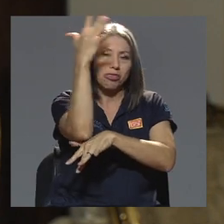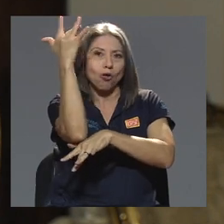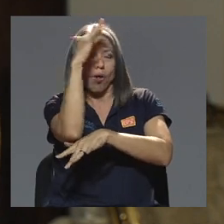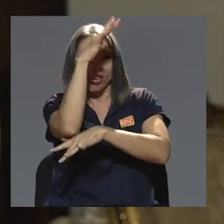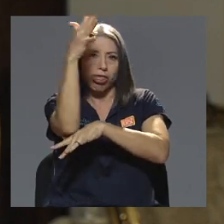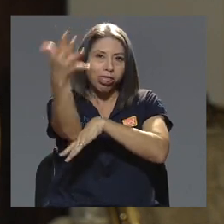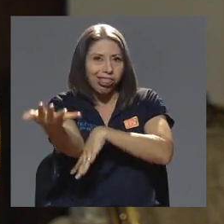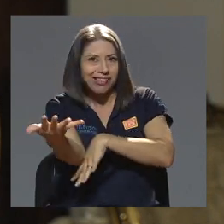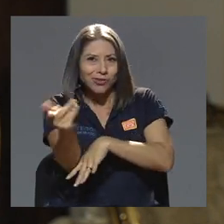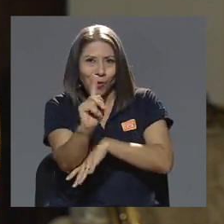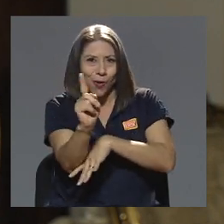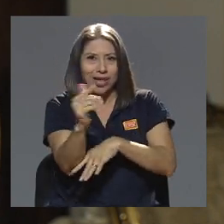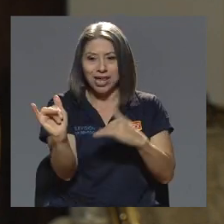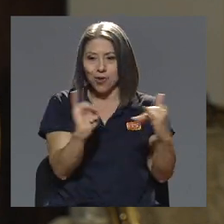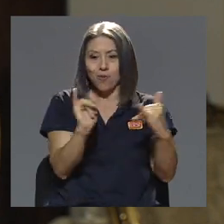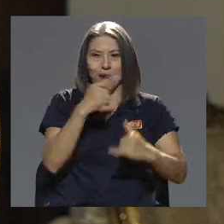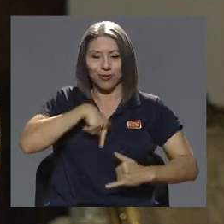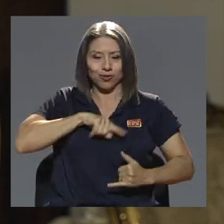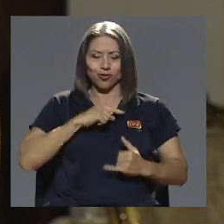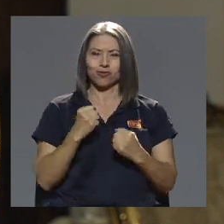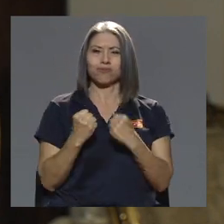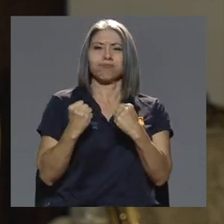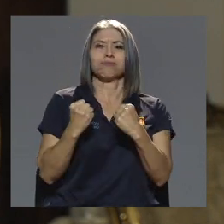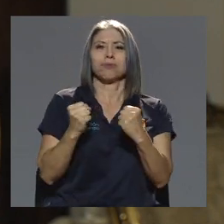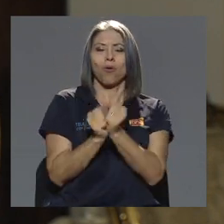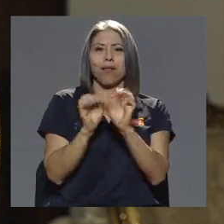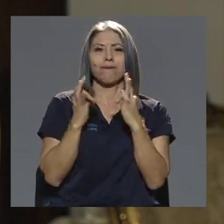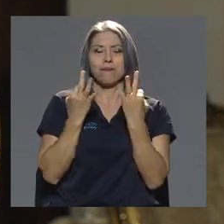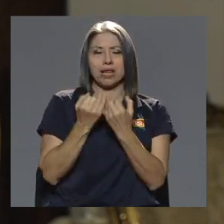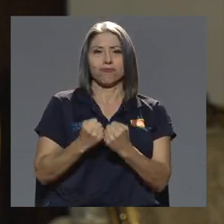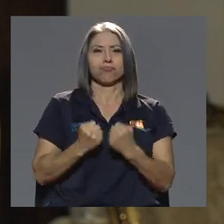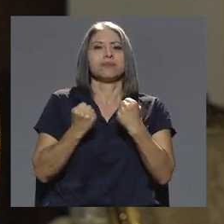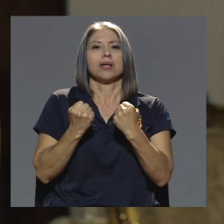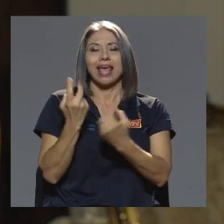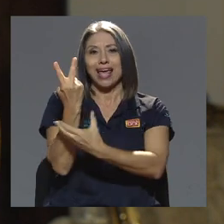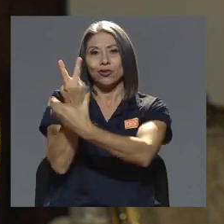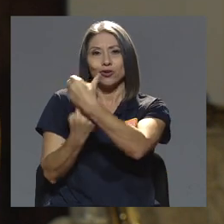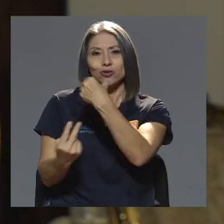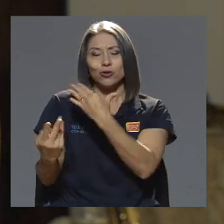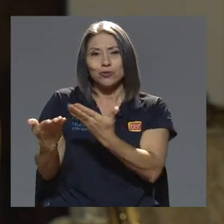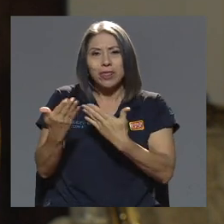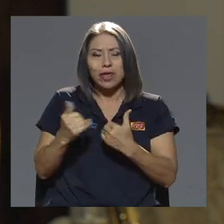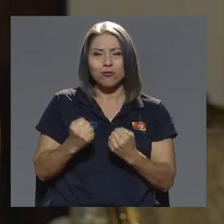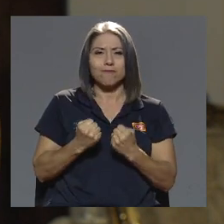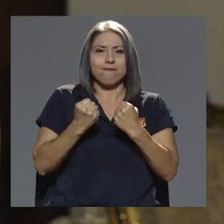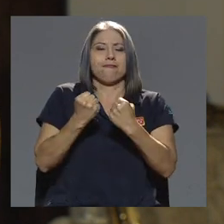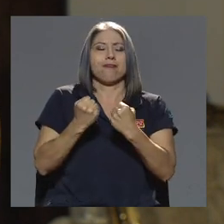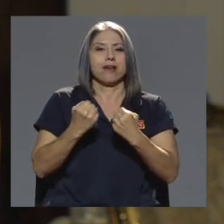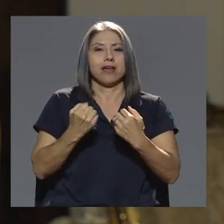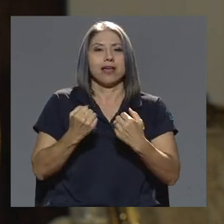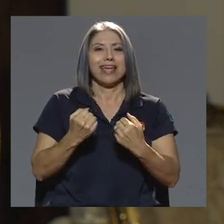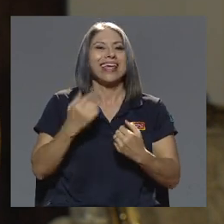Entonces, ellos dos me dieron esas bases muy fuertes y creo que una presencia